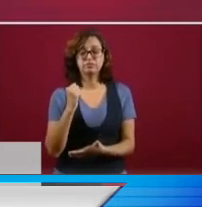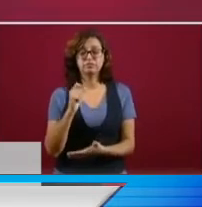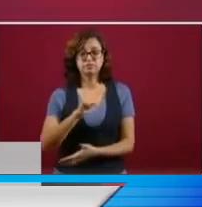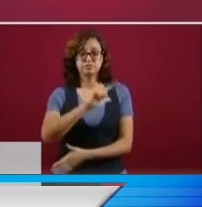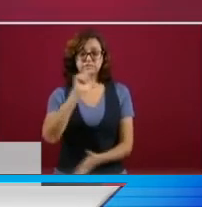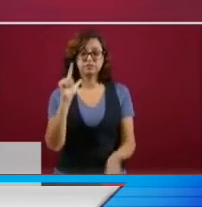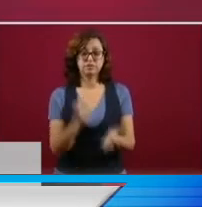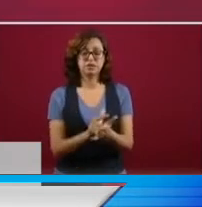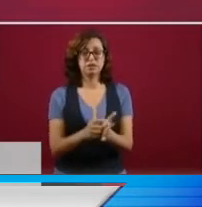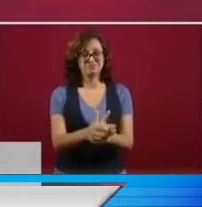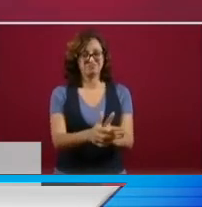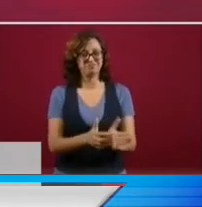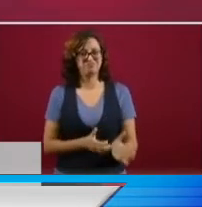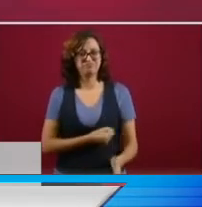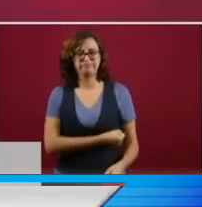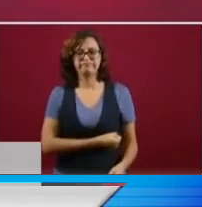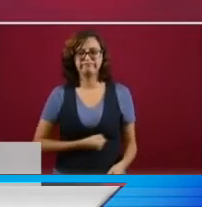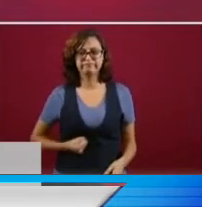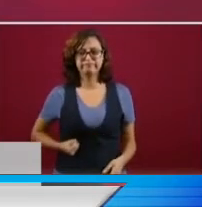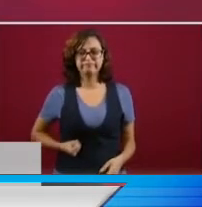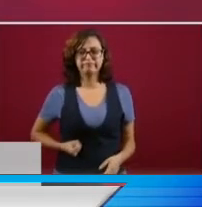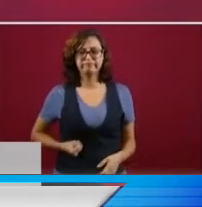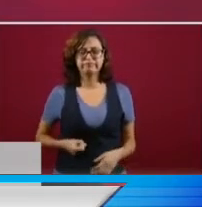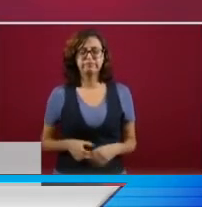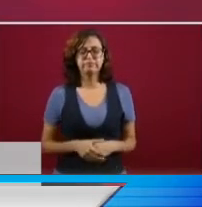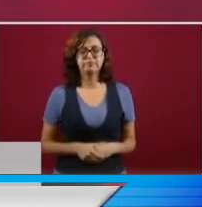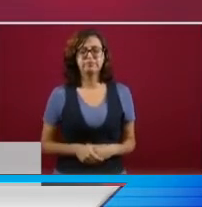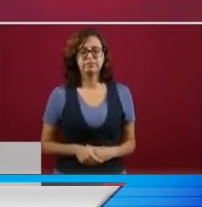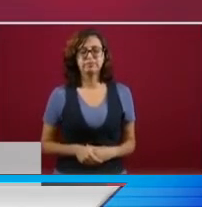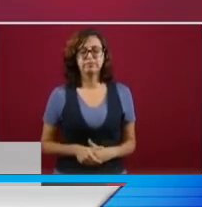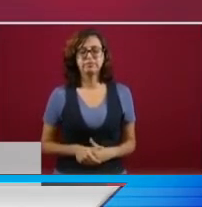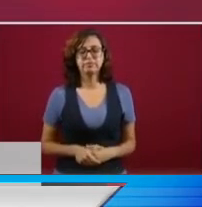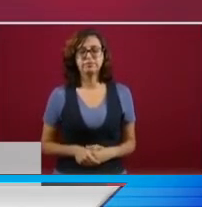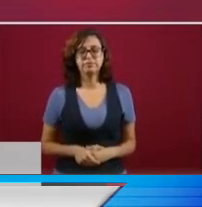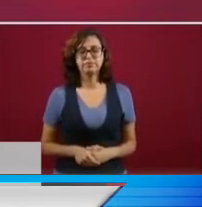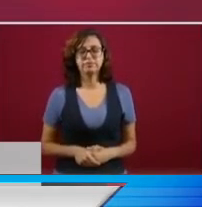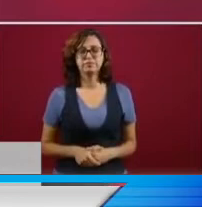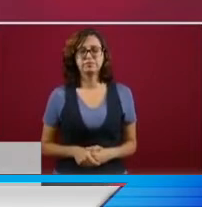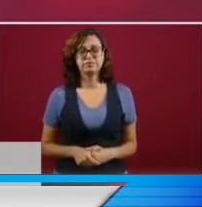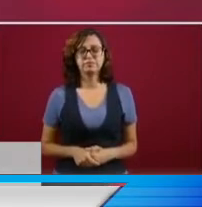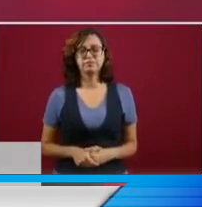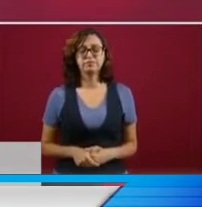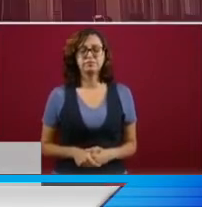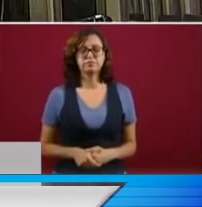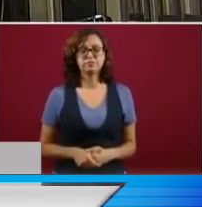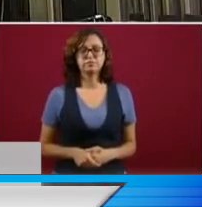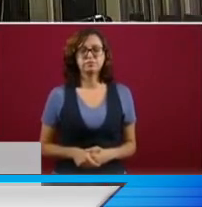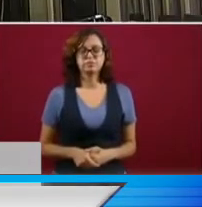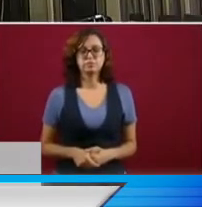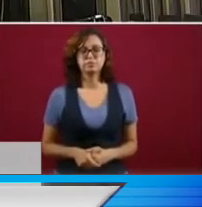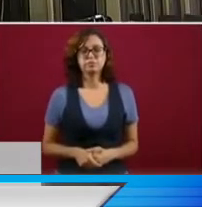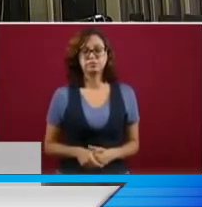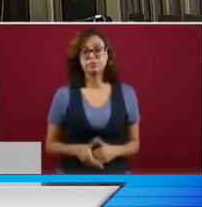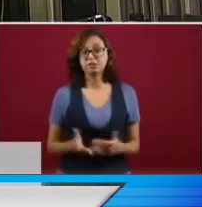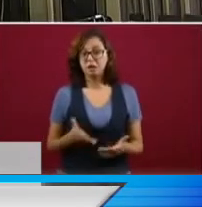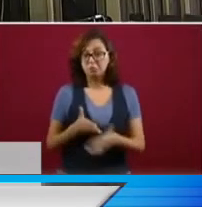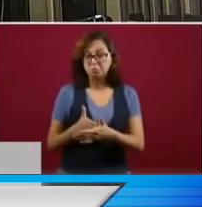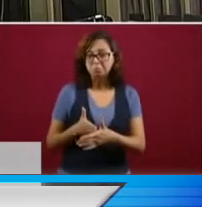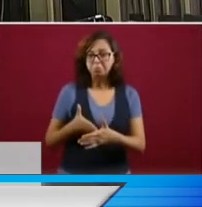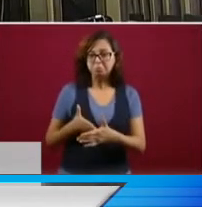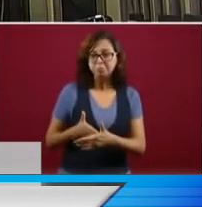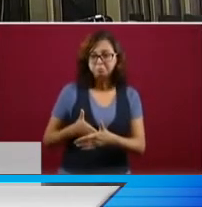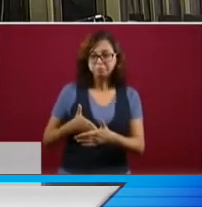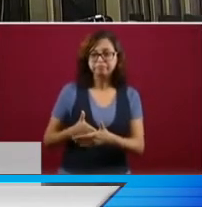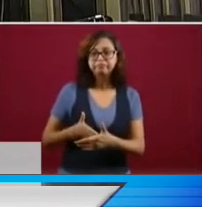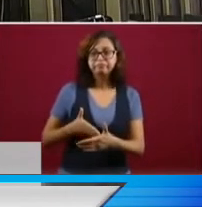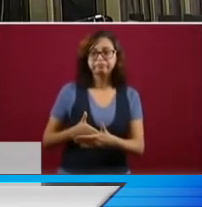Las grabaciones están siendo analizadas para verificar su autenticidad. Es importante señalar que esta información no se difundió previamente. Oro